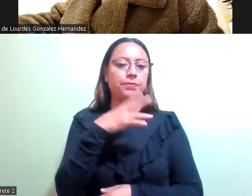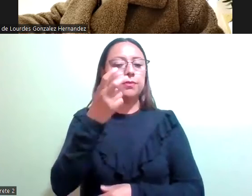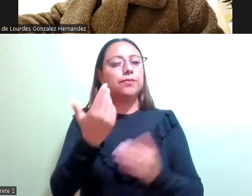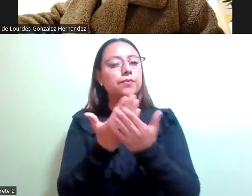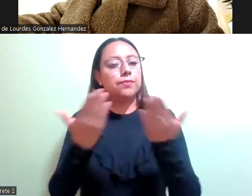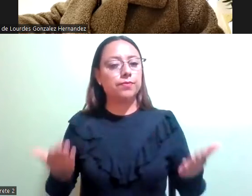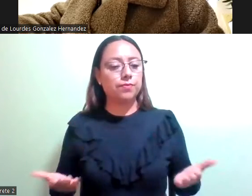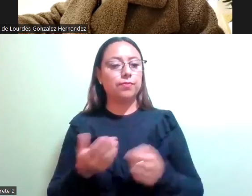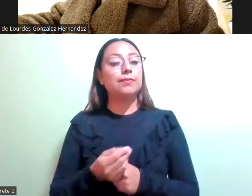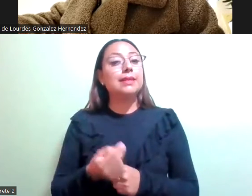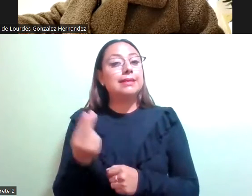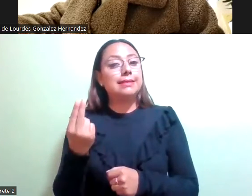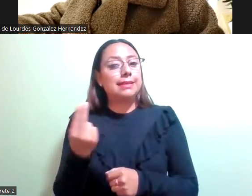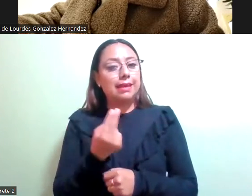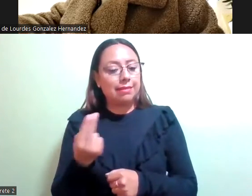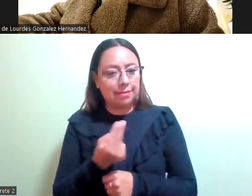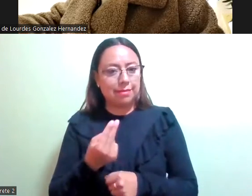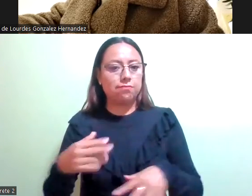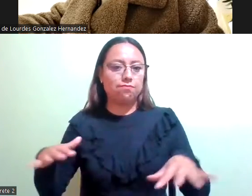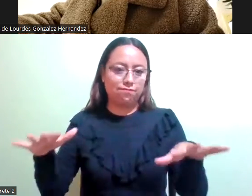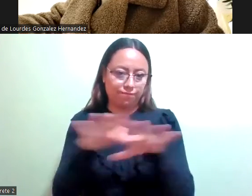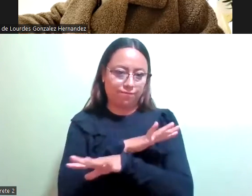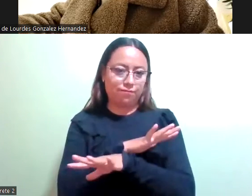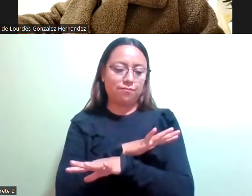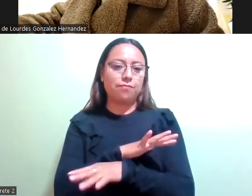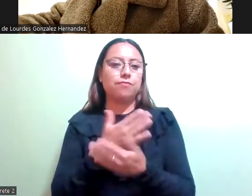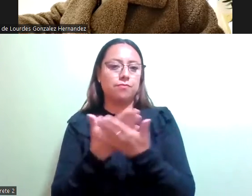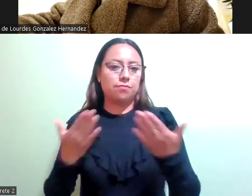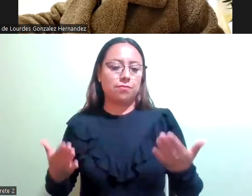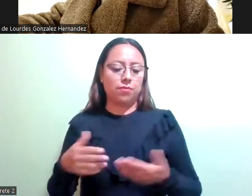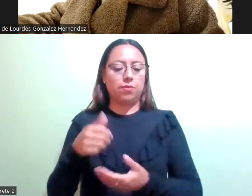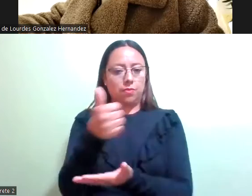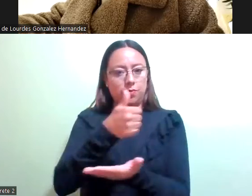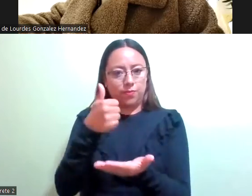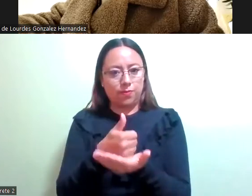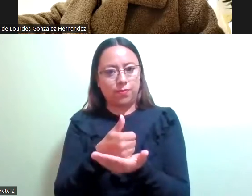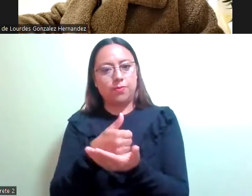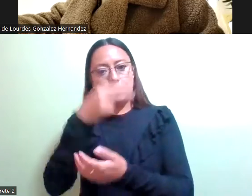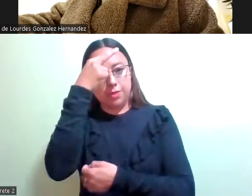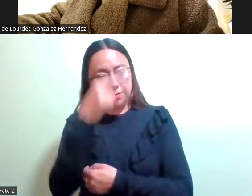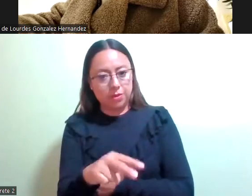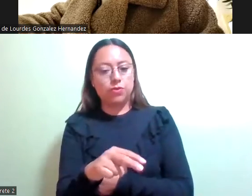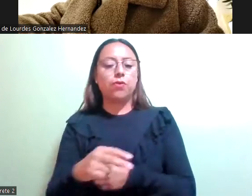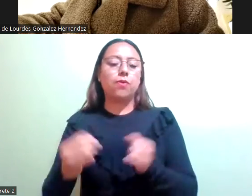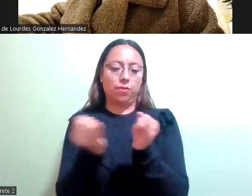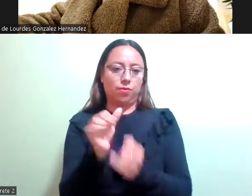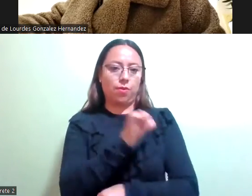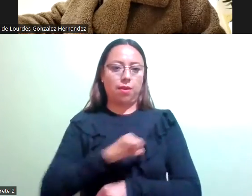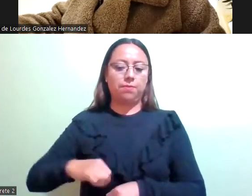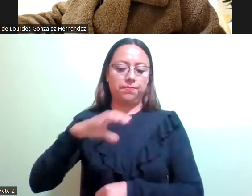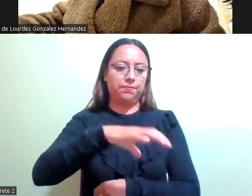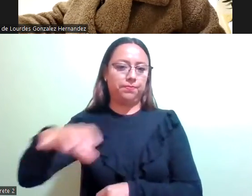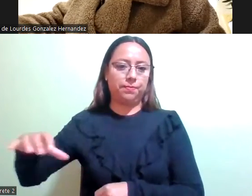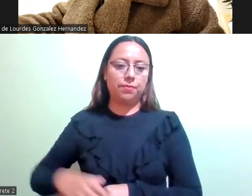la actualización a Ciudad de México y alcaldías. En ese sentido, invito a que podamos acompañar este dictamen en